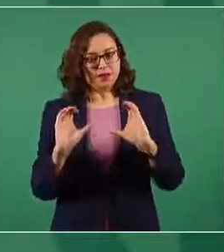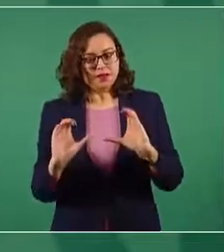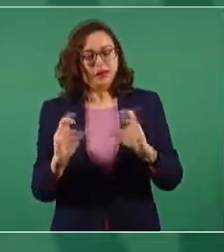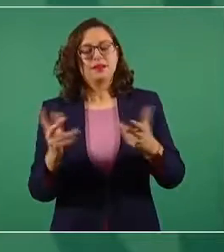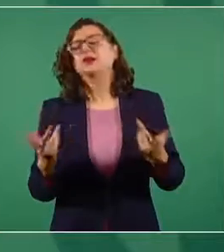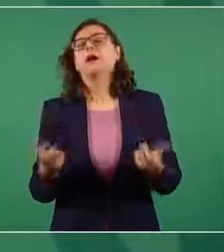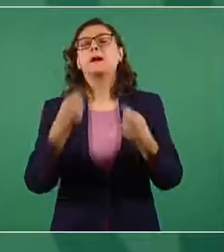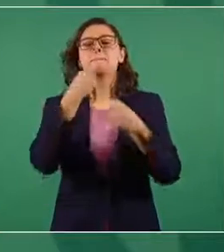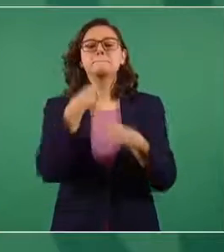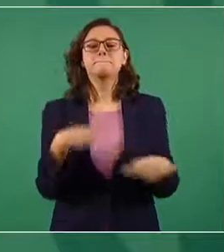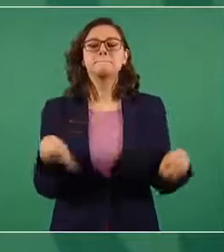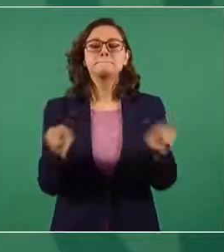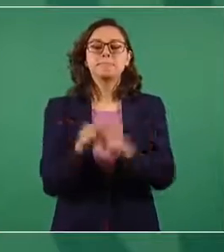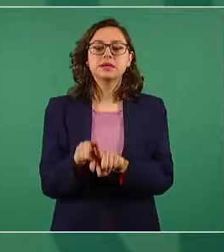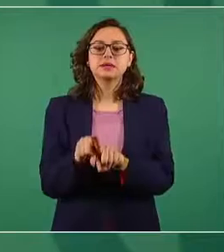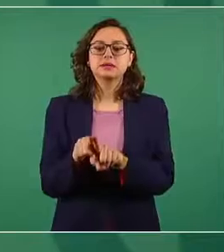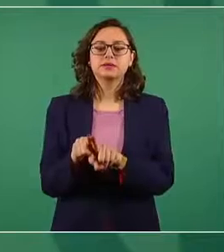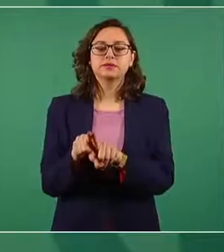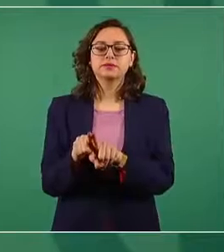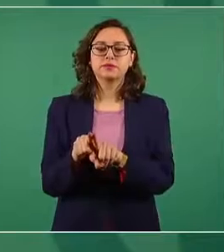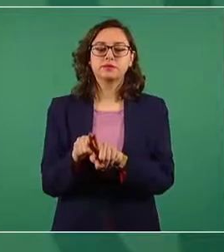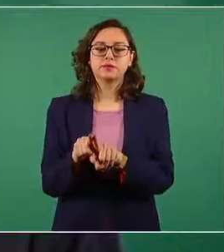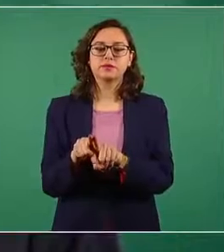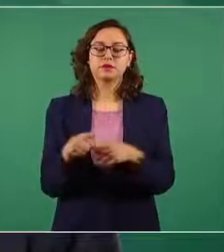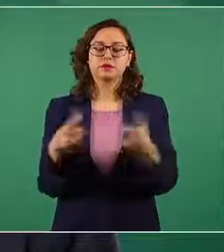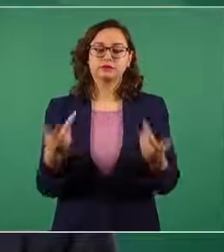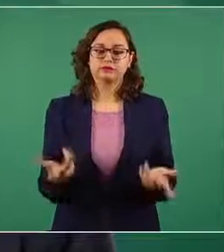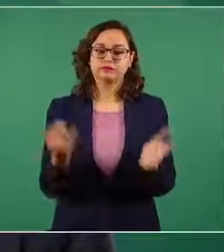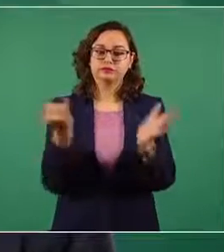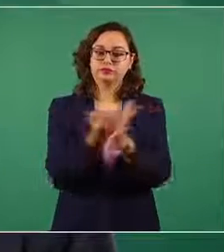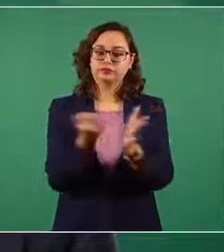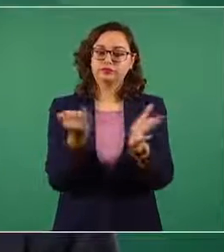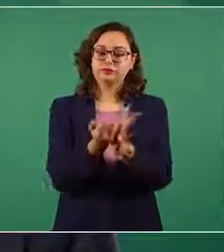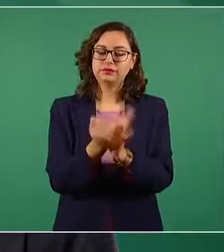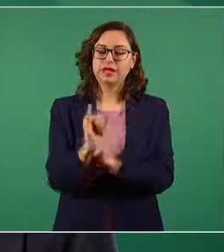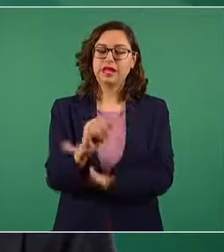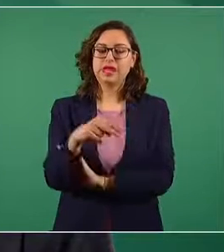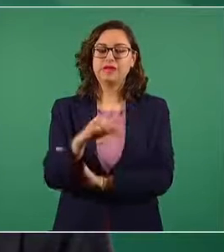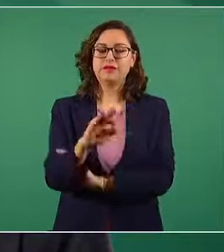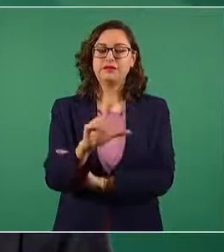para que no se dispare la inflación.